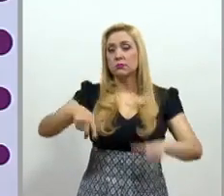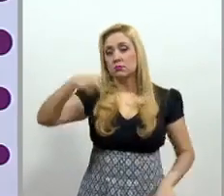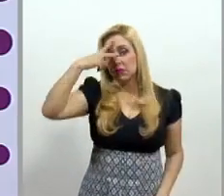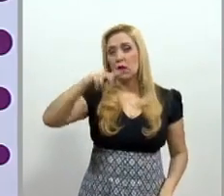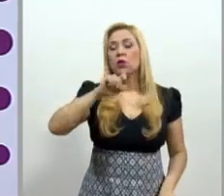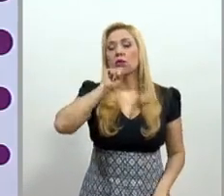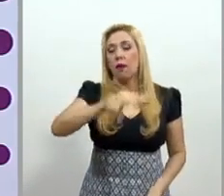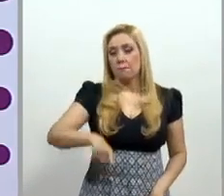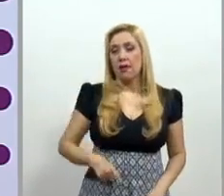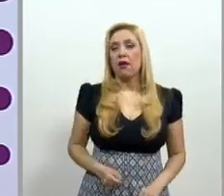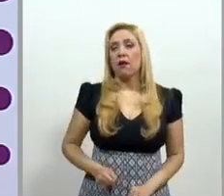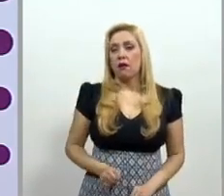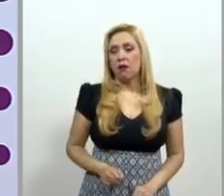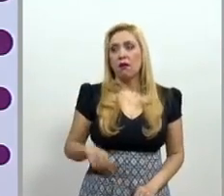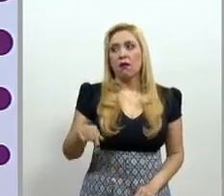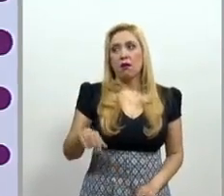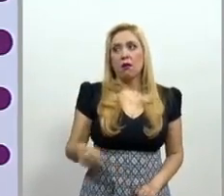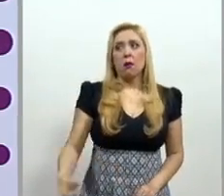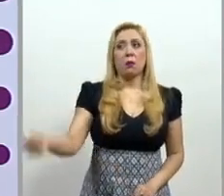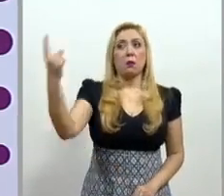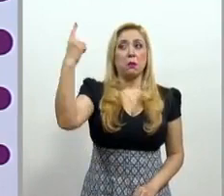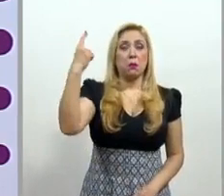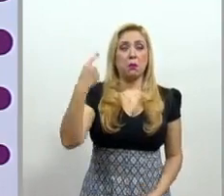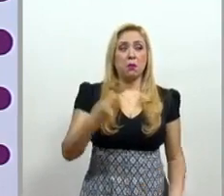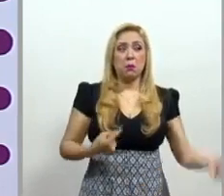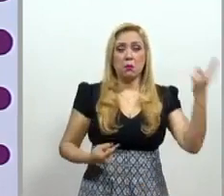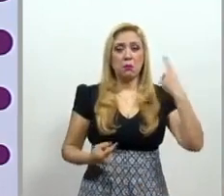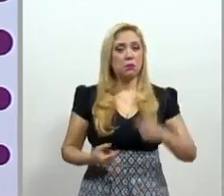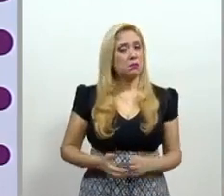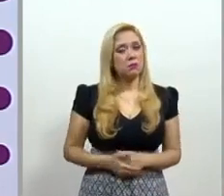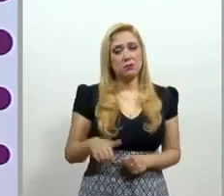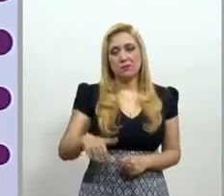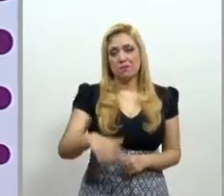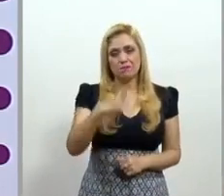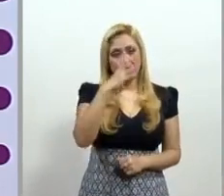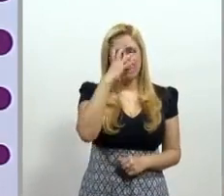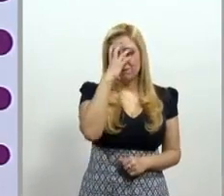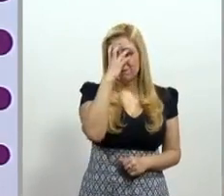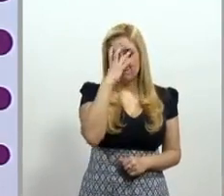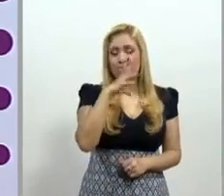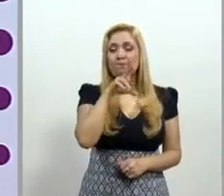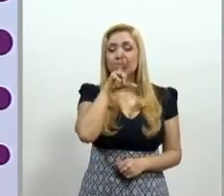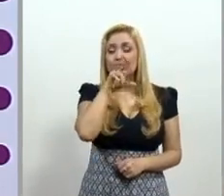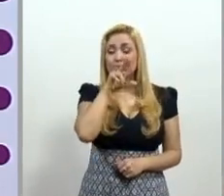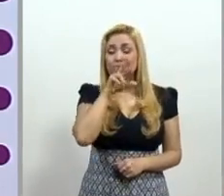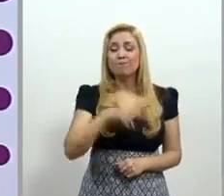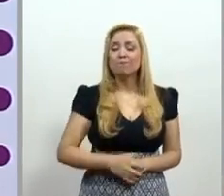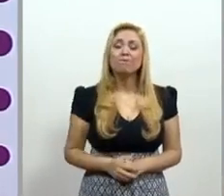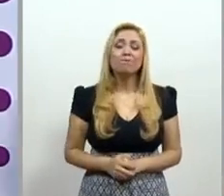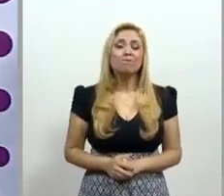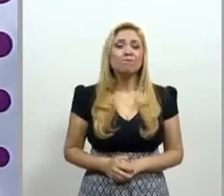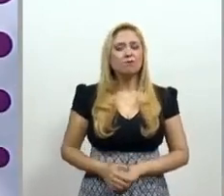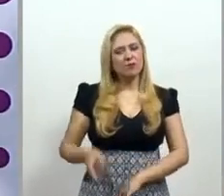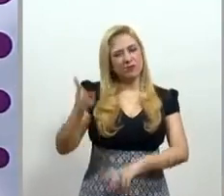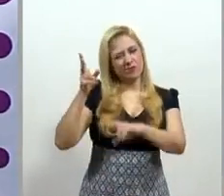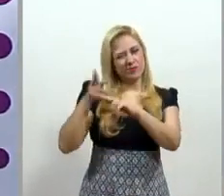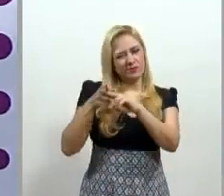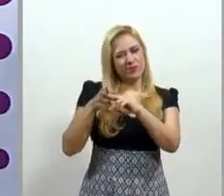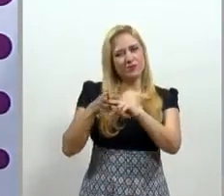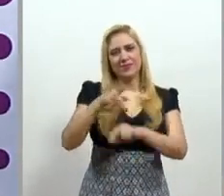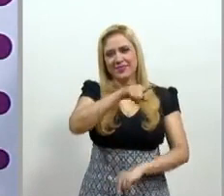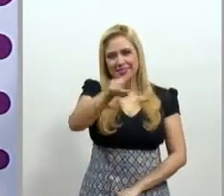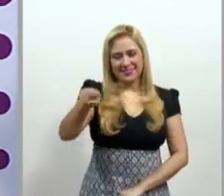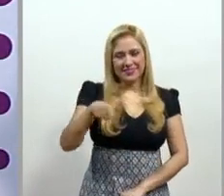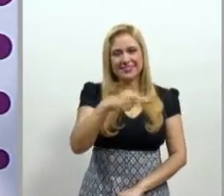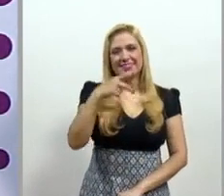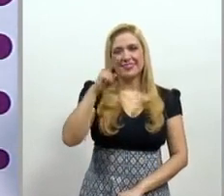ya bien decías, pues no es una situación halagadora, es una situación más bien preocupante. Nos tenemos que ir a una segunda pausa. Les recordamos que